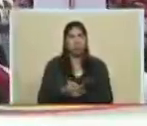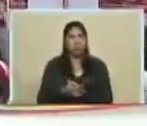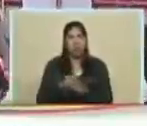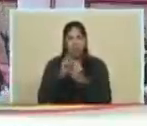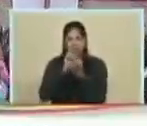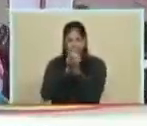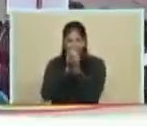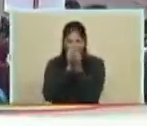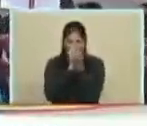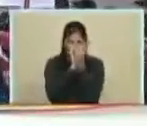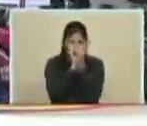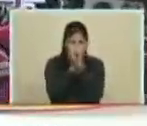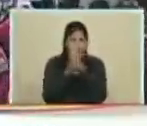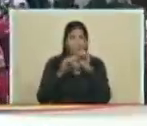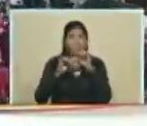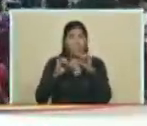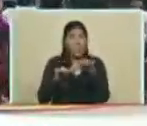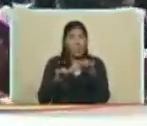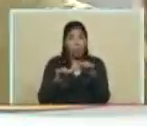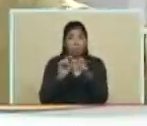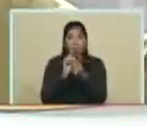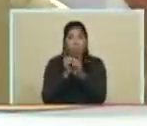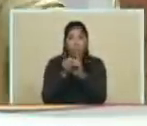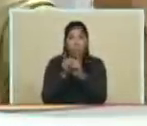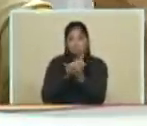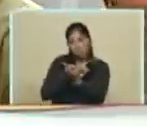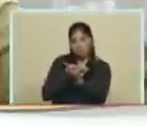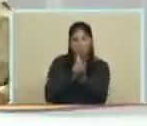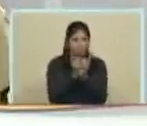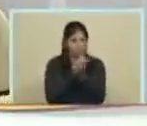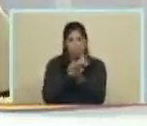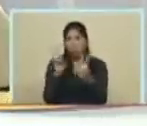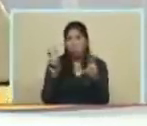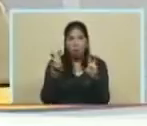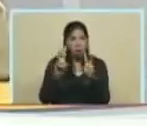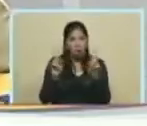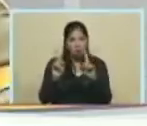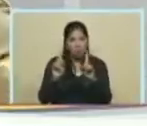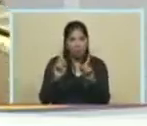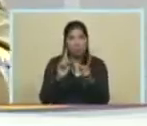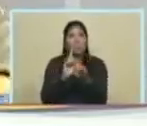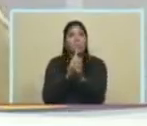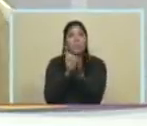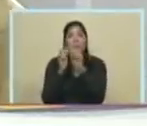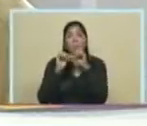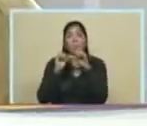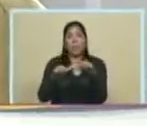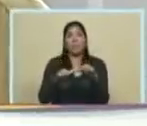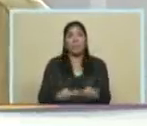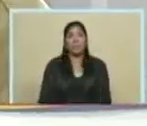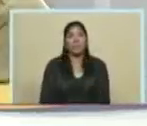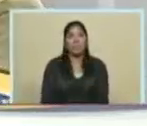cambio permanente en una economía nueva que merecemos,